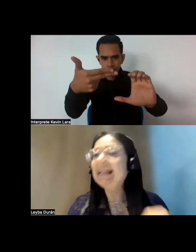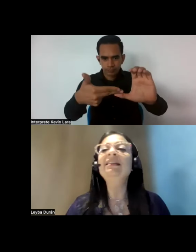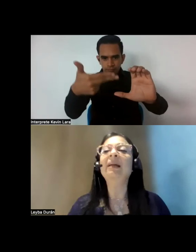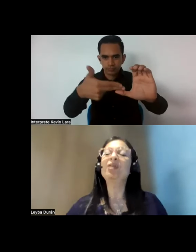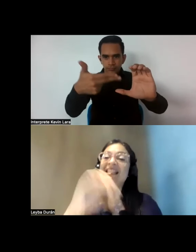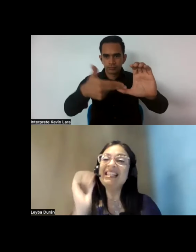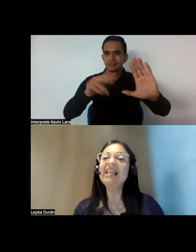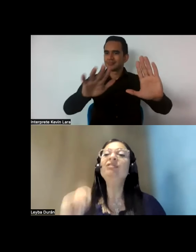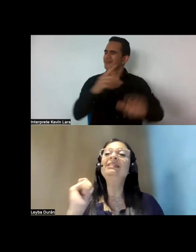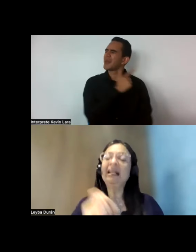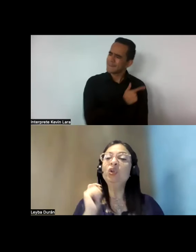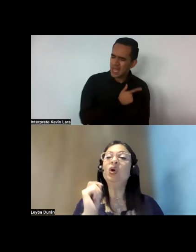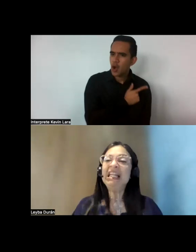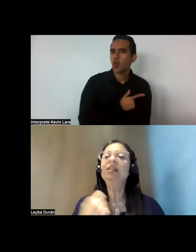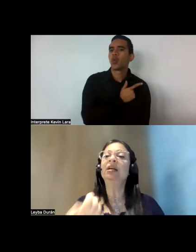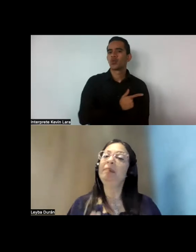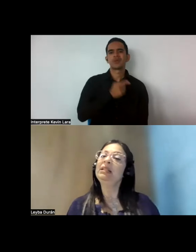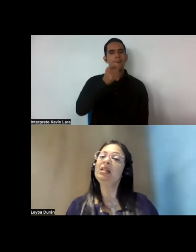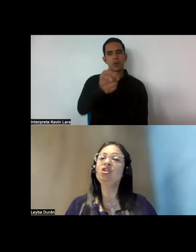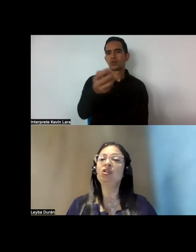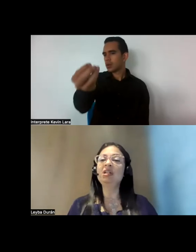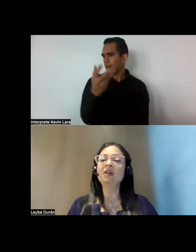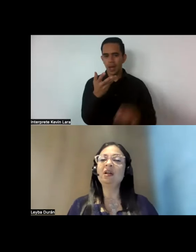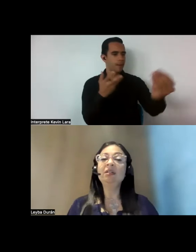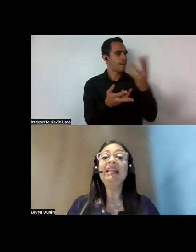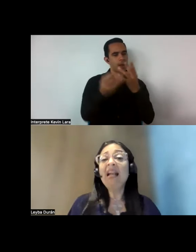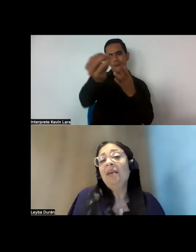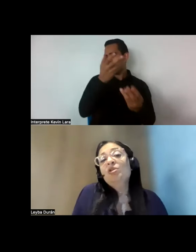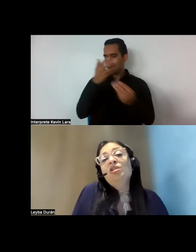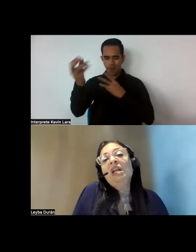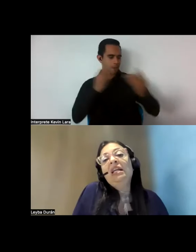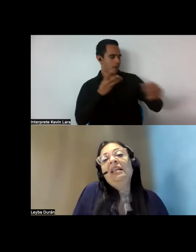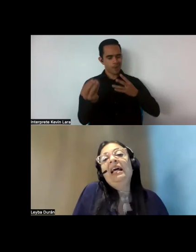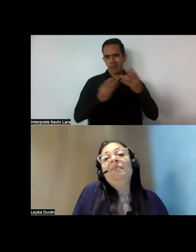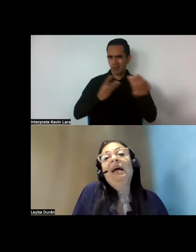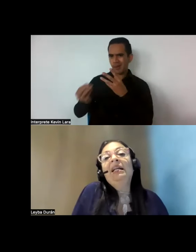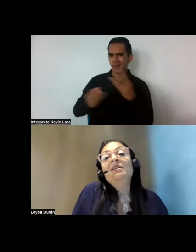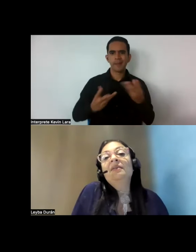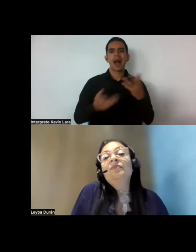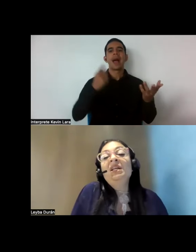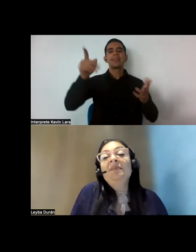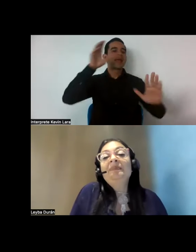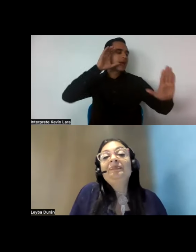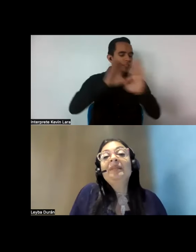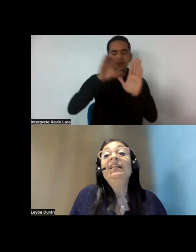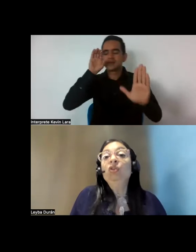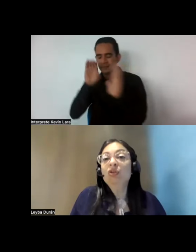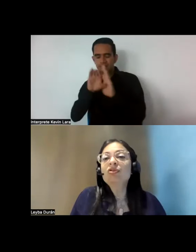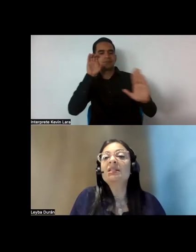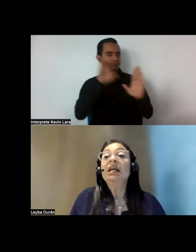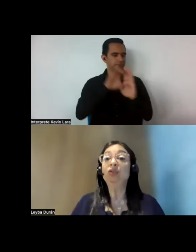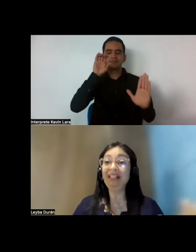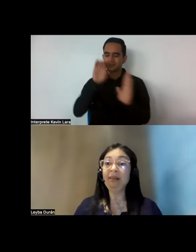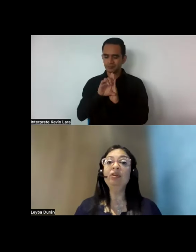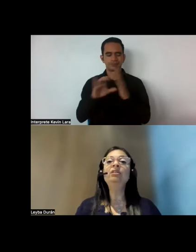Me encanta porque siguieron dando interpretaciones de las emociones y de las imágenes, ¿sí?